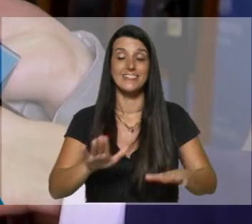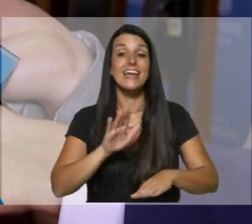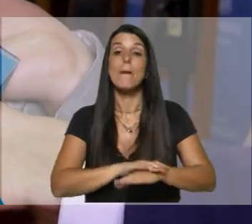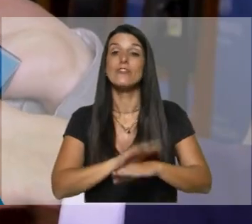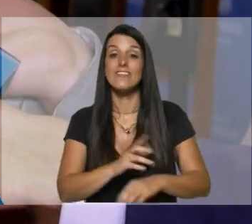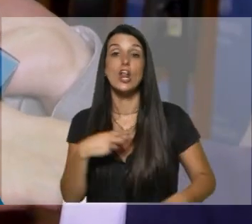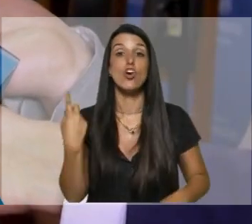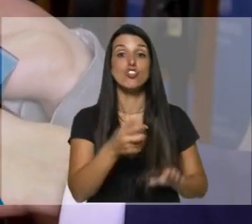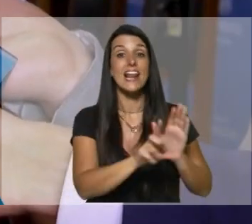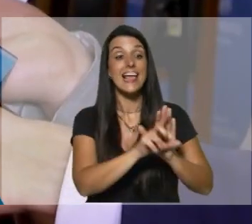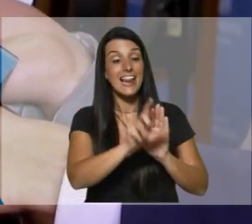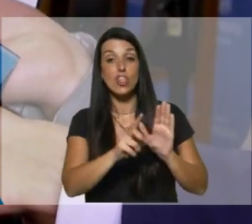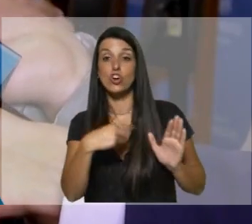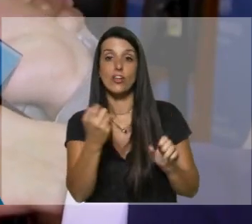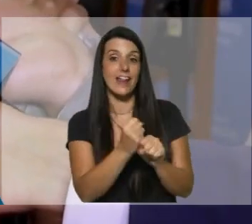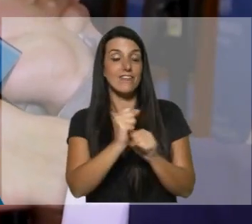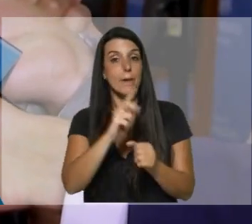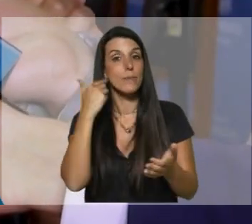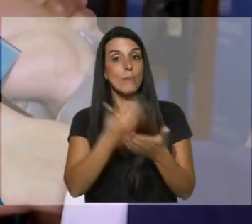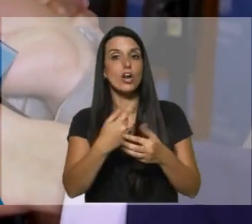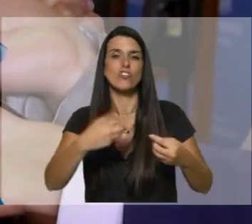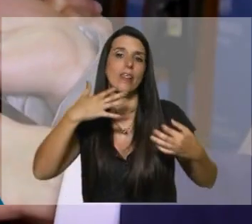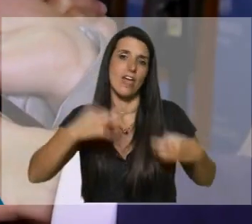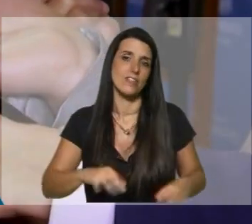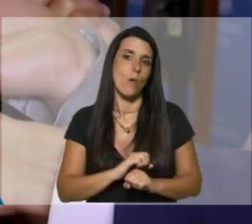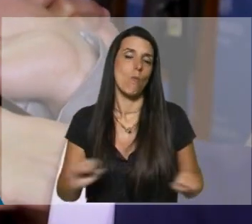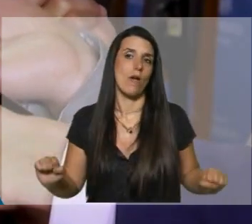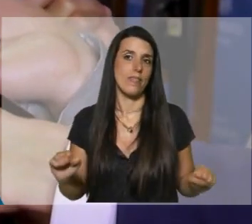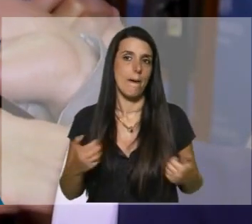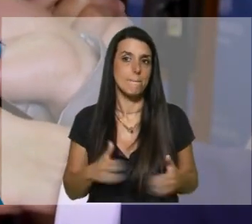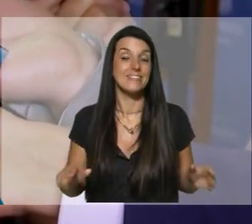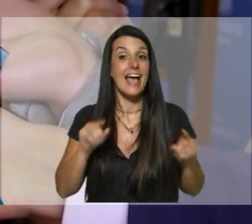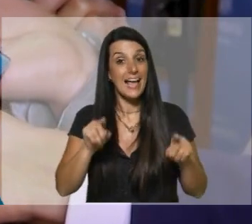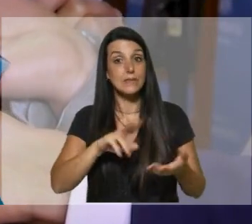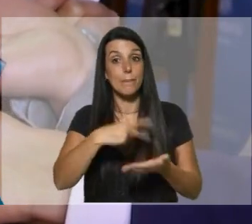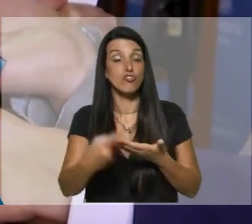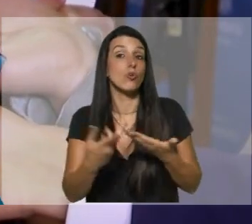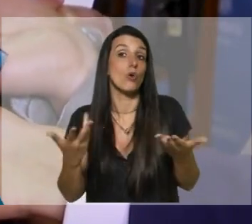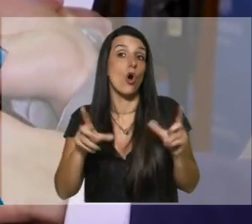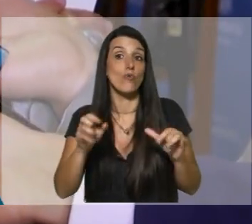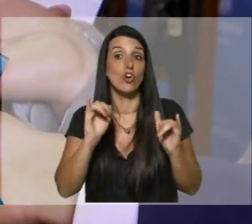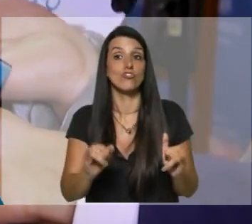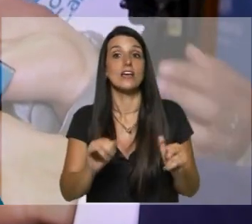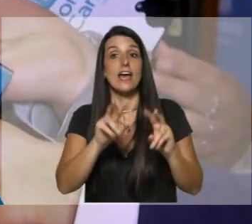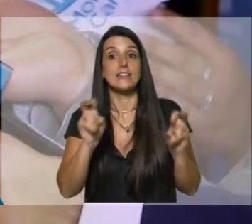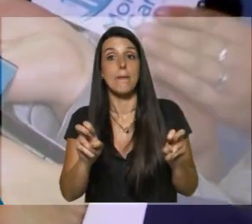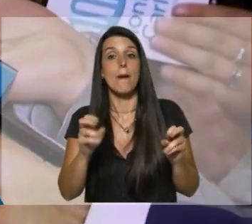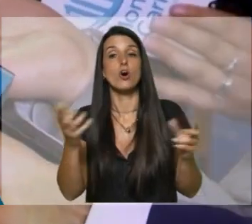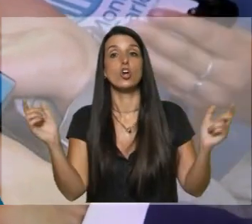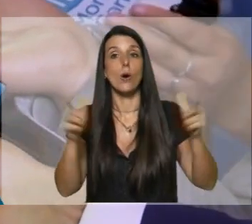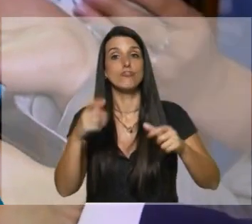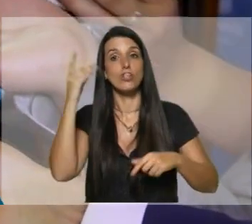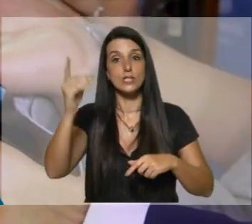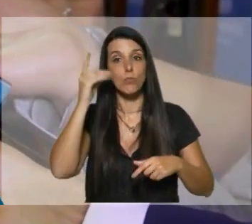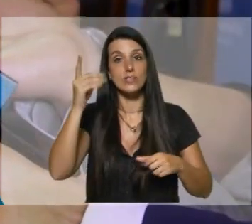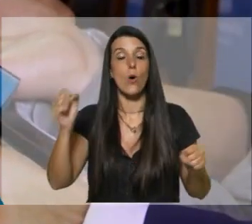responsabilidad nuestra como legisladores es trabajar y proponer cosas serias, cosas que se puedan aplicar. Ese fue el proyecto y bueno, y obviamente más allá de que por la Comisión de Diputados,